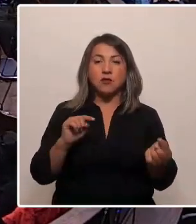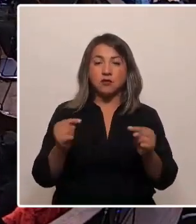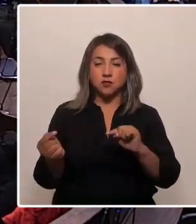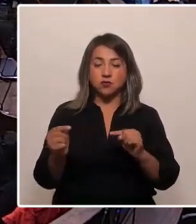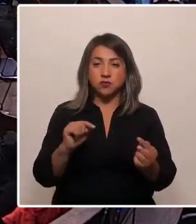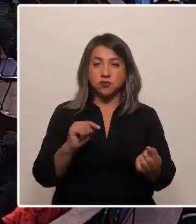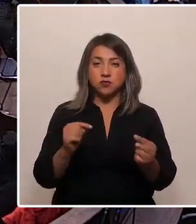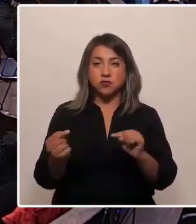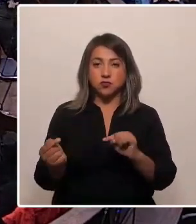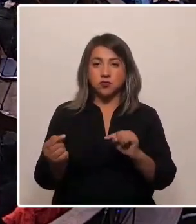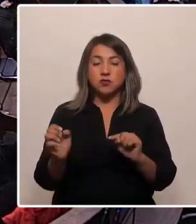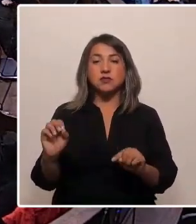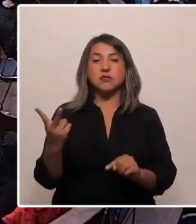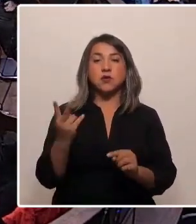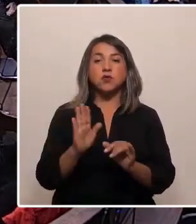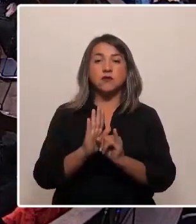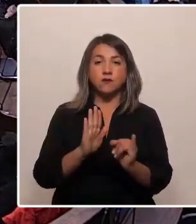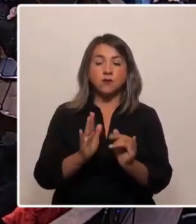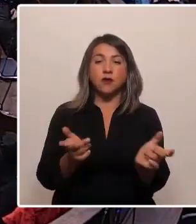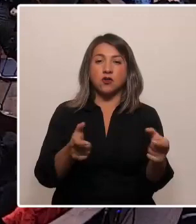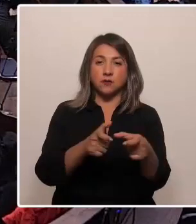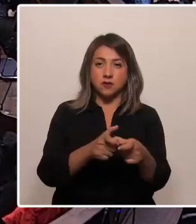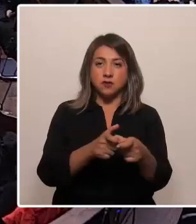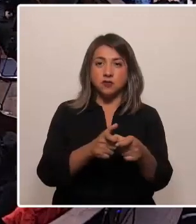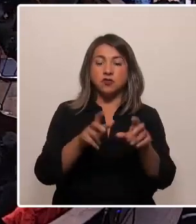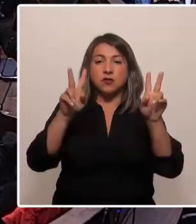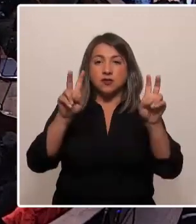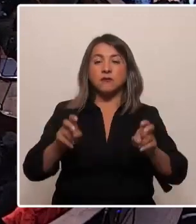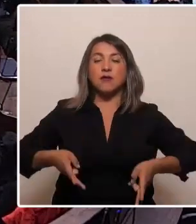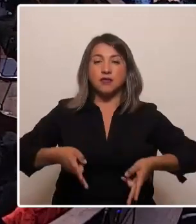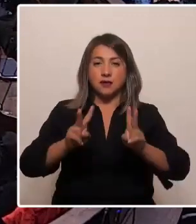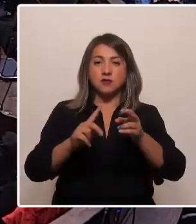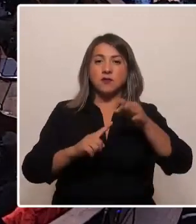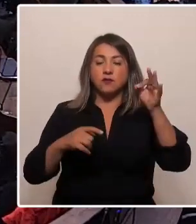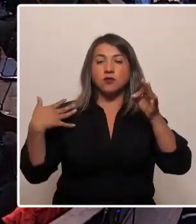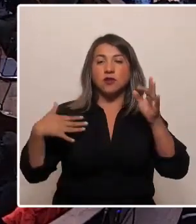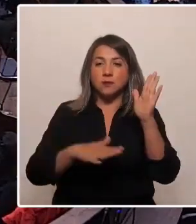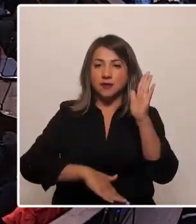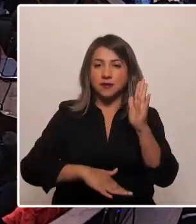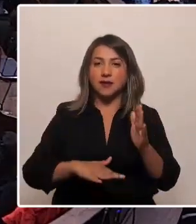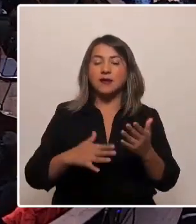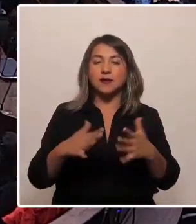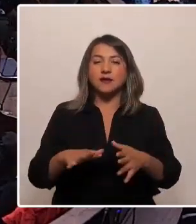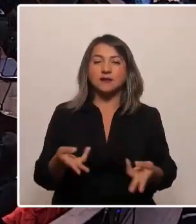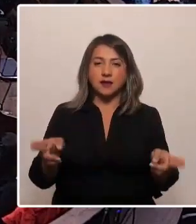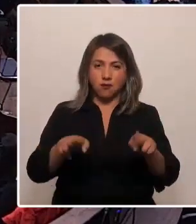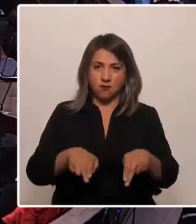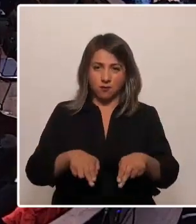del segundo informe de la Comisión sobre Derechos Fundamentales. Ya volvemos.